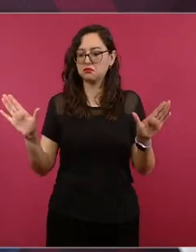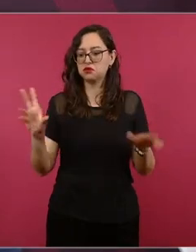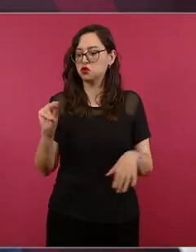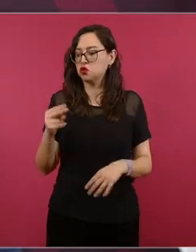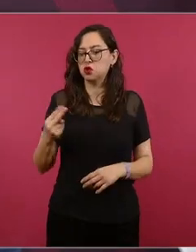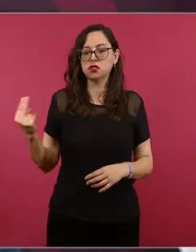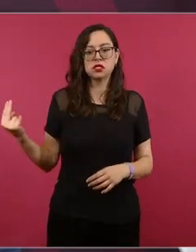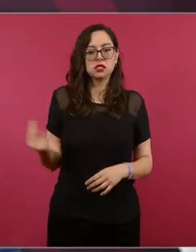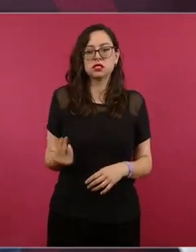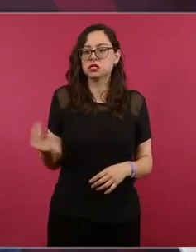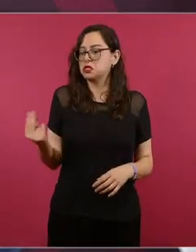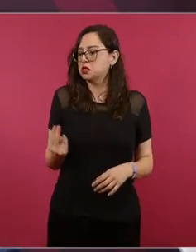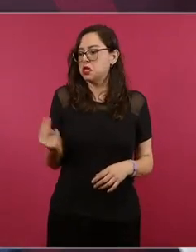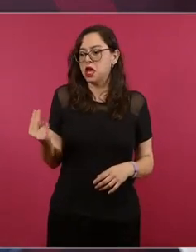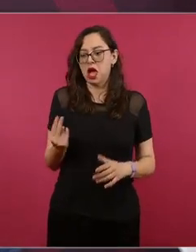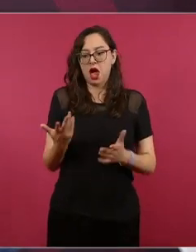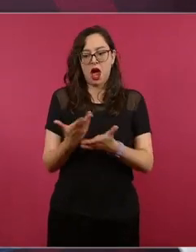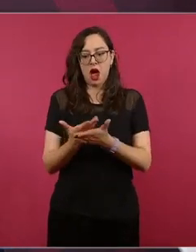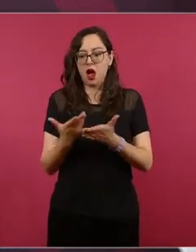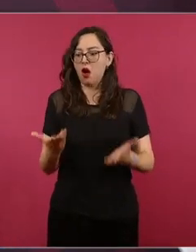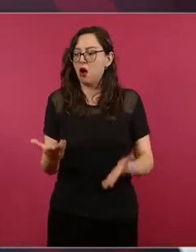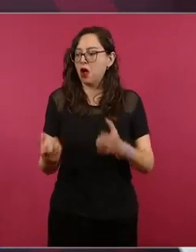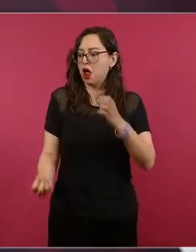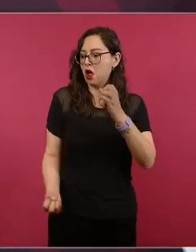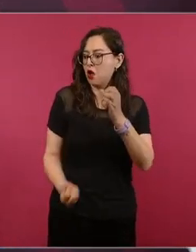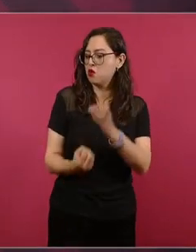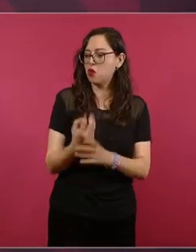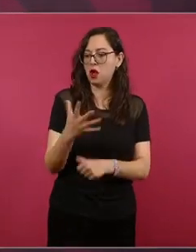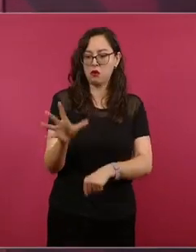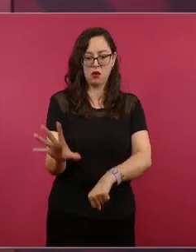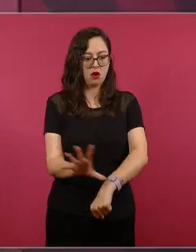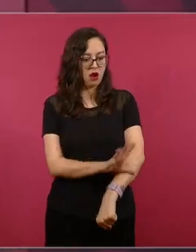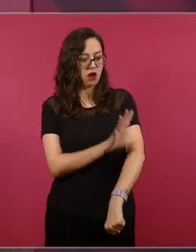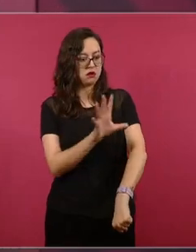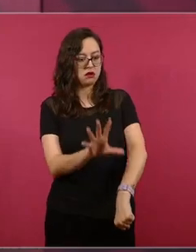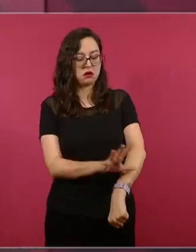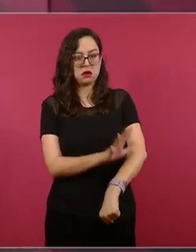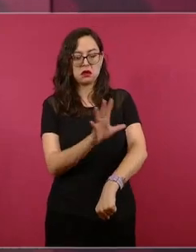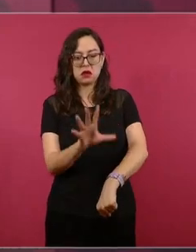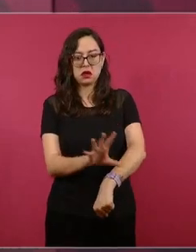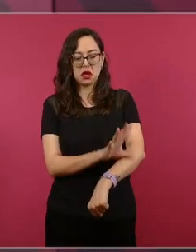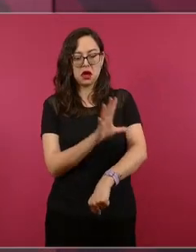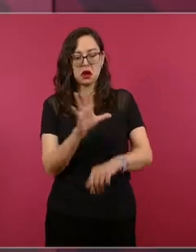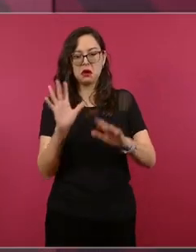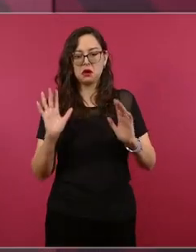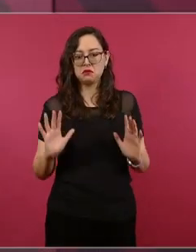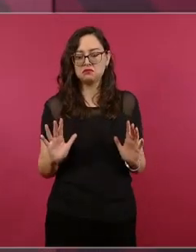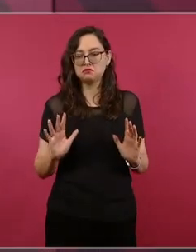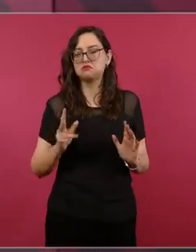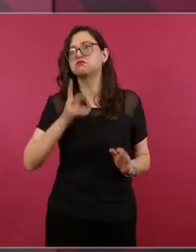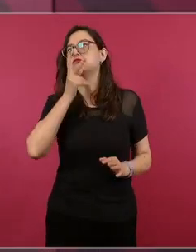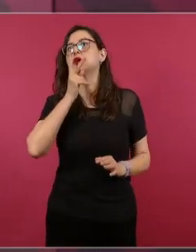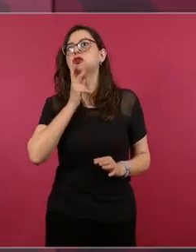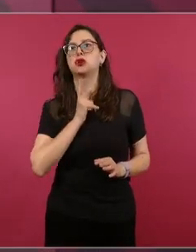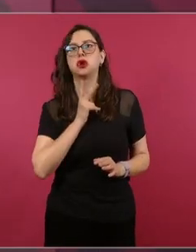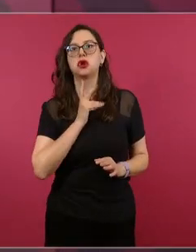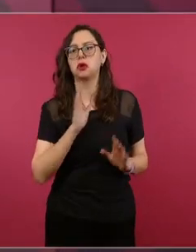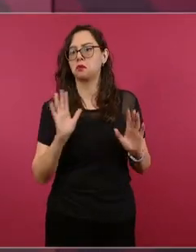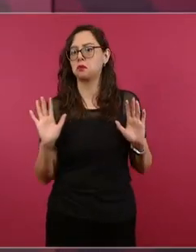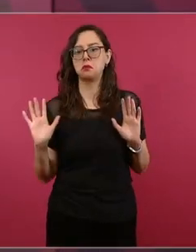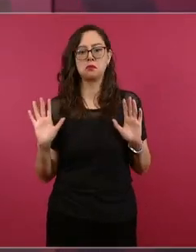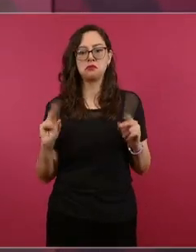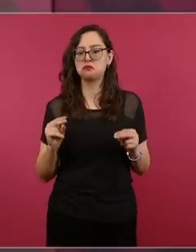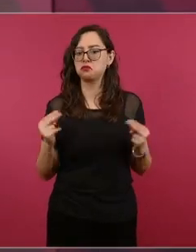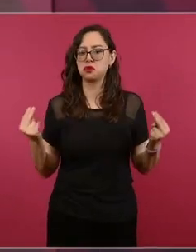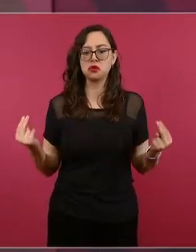gasolinas, que ya no se iba a necesitar energías fósiles, ya no se